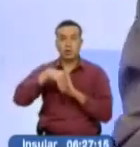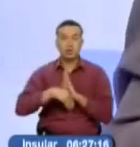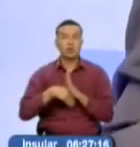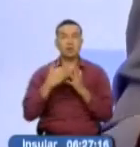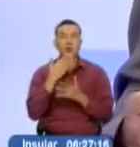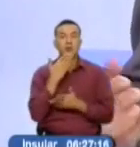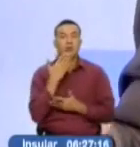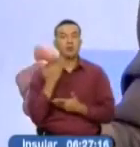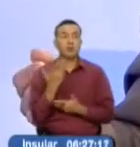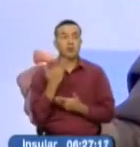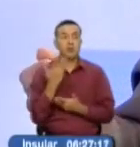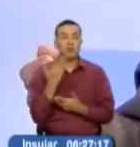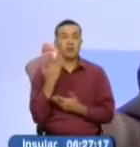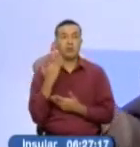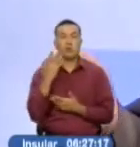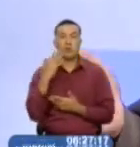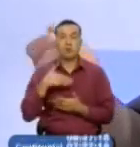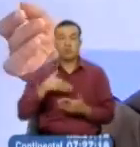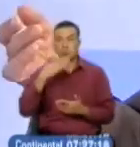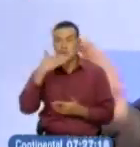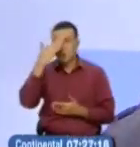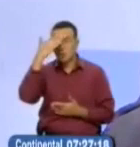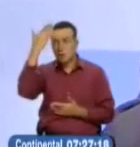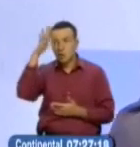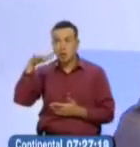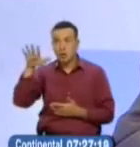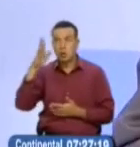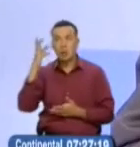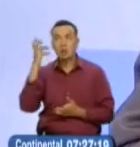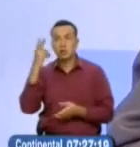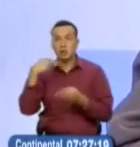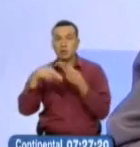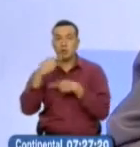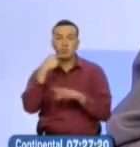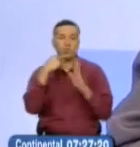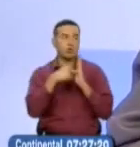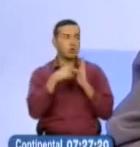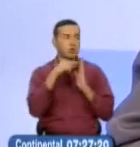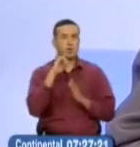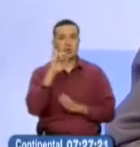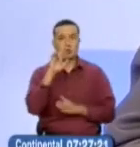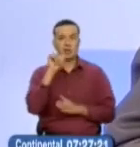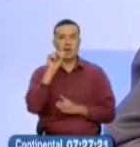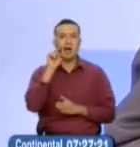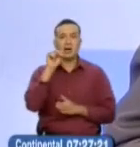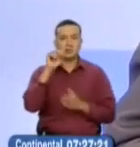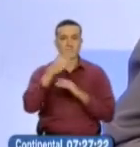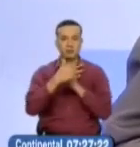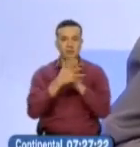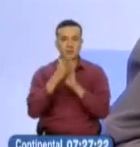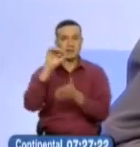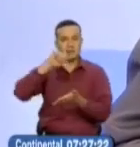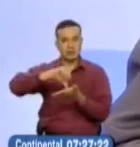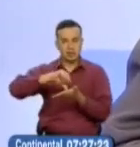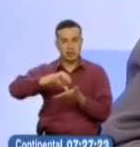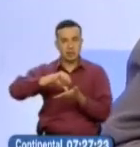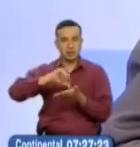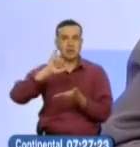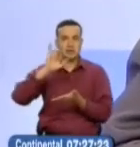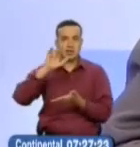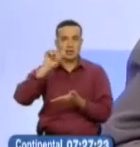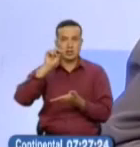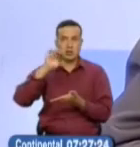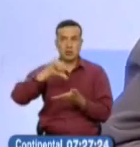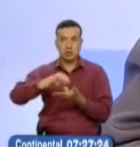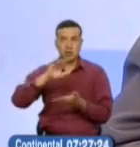buscando en extremo Oriente bueno o se citó por ejemplo el caso de Irán lo cual no corresponde no el